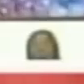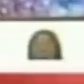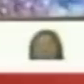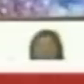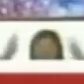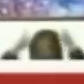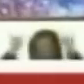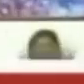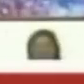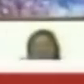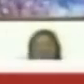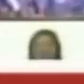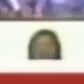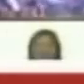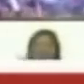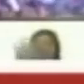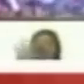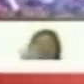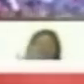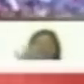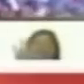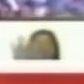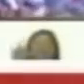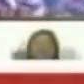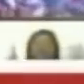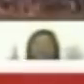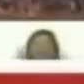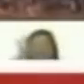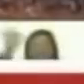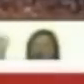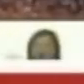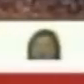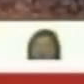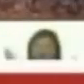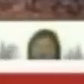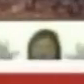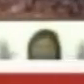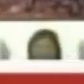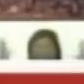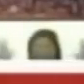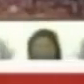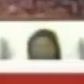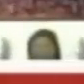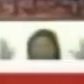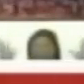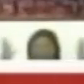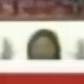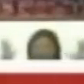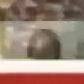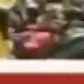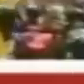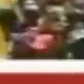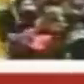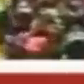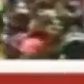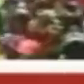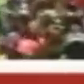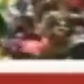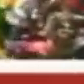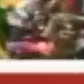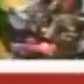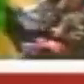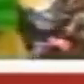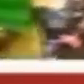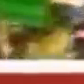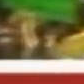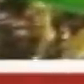parte, líderes de opinión de Venezuela advierten un mensaje ambiguo en el candidato Enrique Capriles Radonsky, expresando que se trata de un juego de confusión, refiriéndose